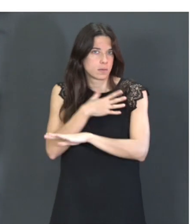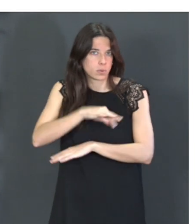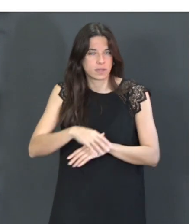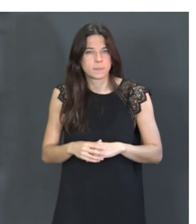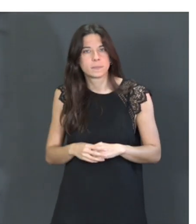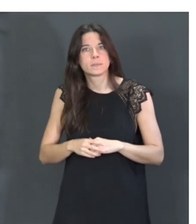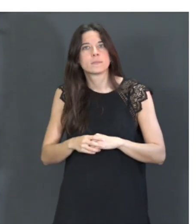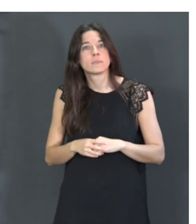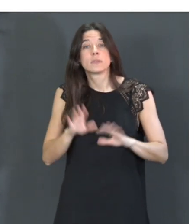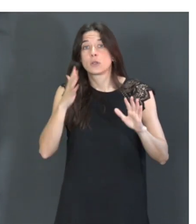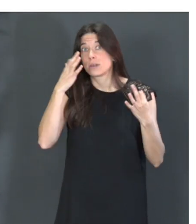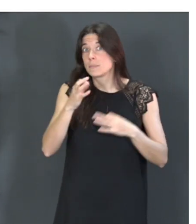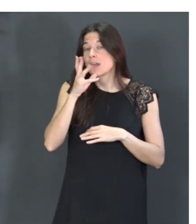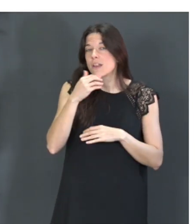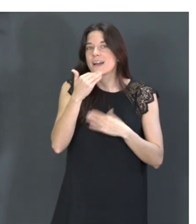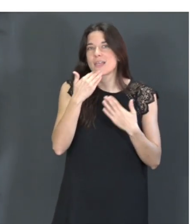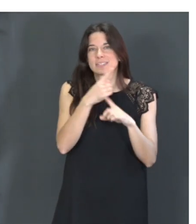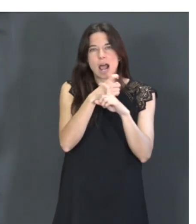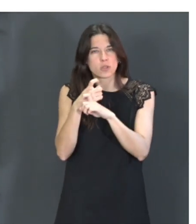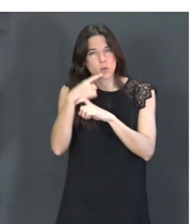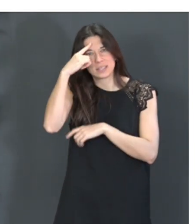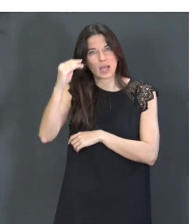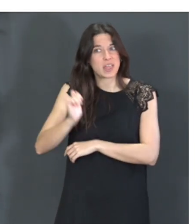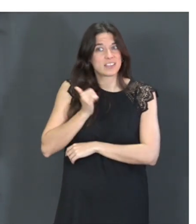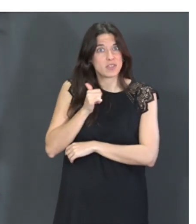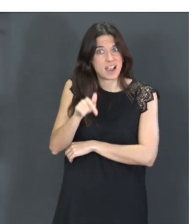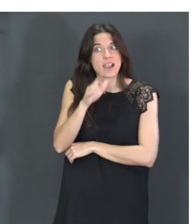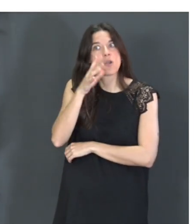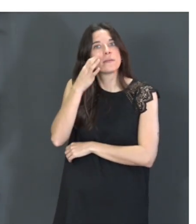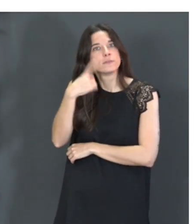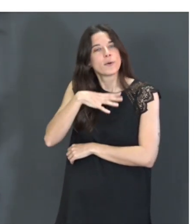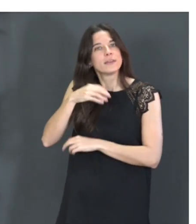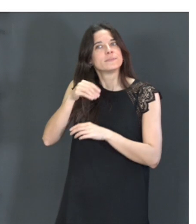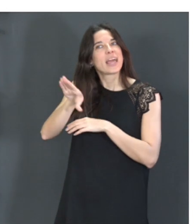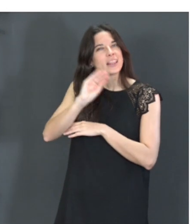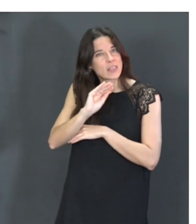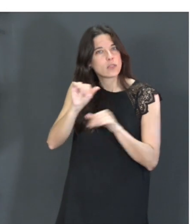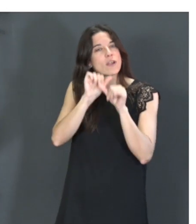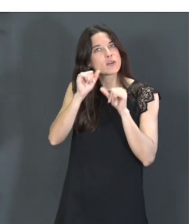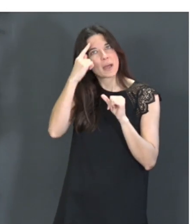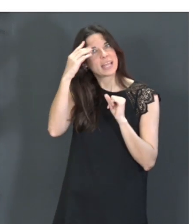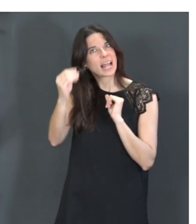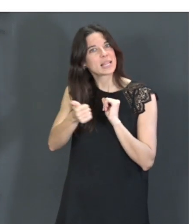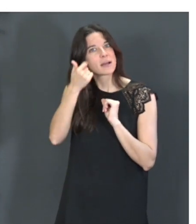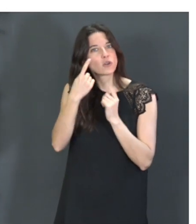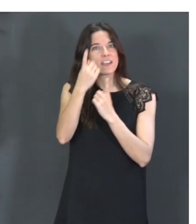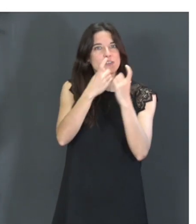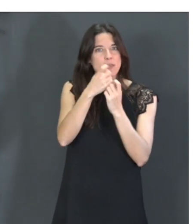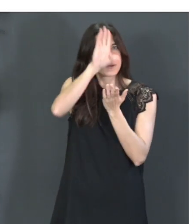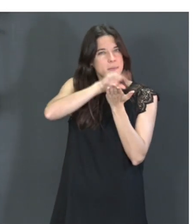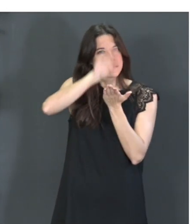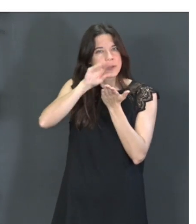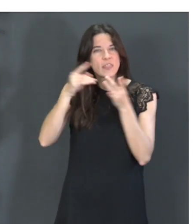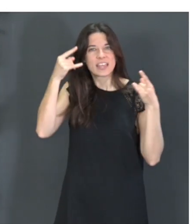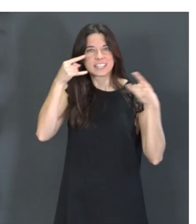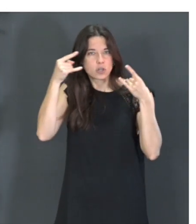realmente con los algoritmos de inteligencia artificial cuando vamos a poder procesar de forma inteligente toda esa información que recogemos de esos sensores,